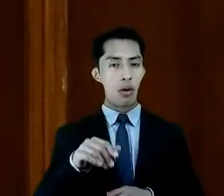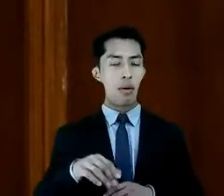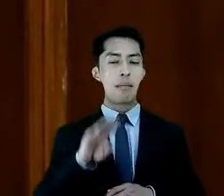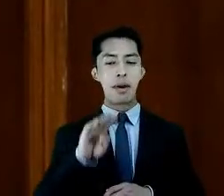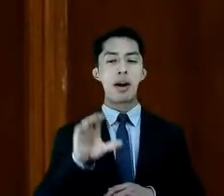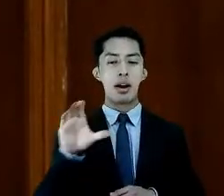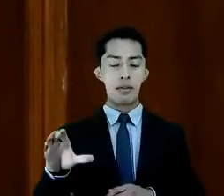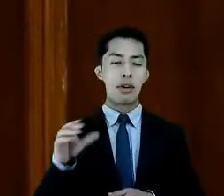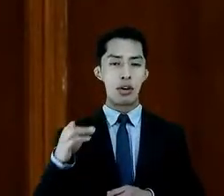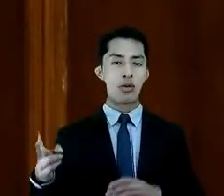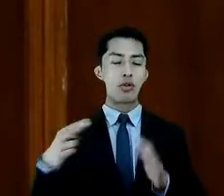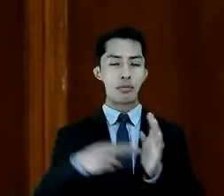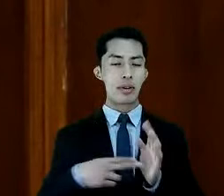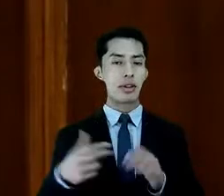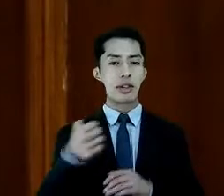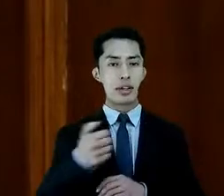con